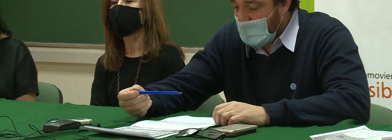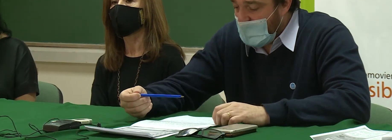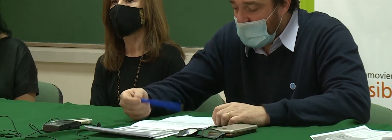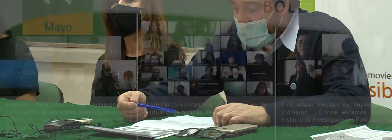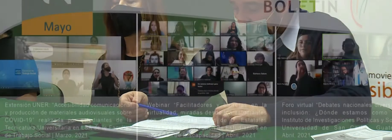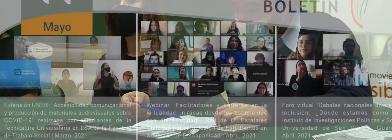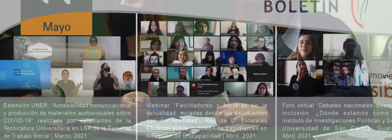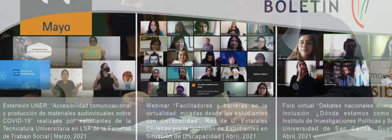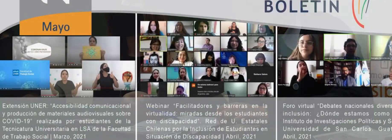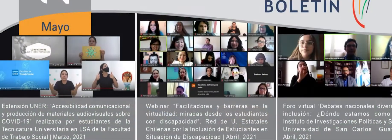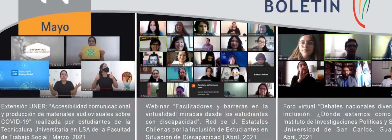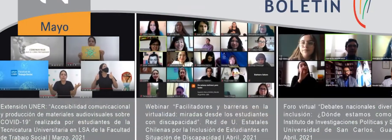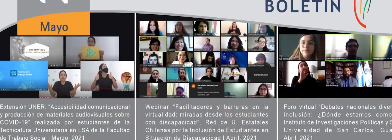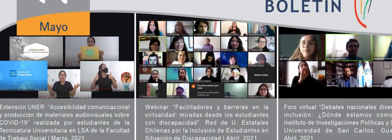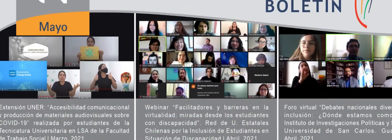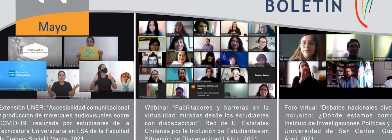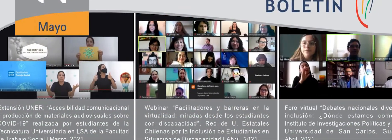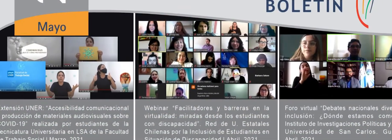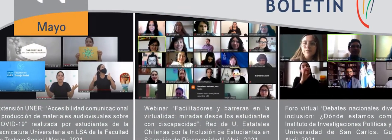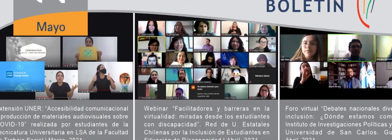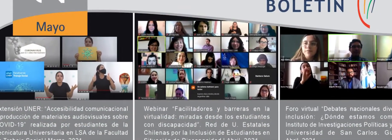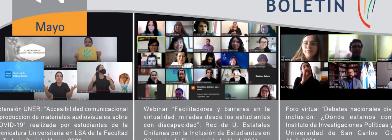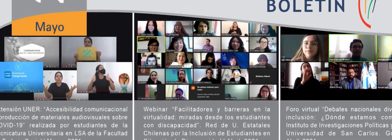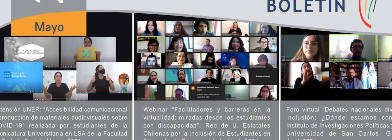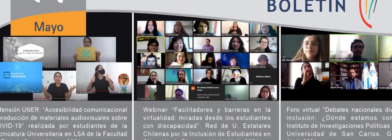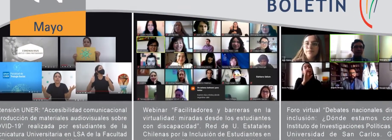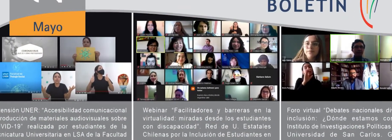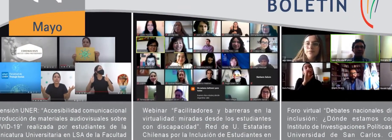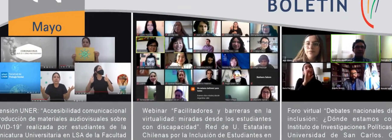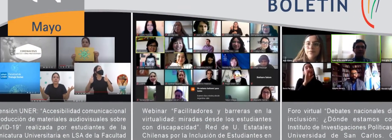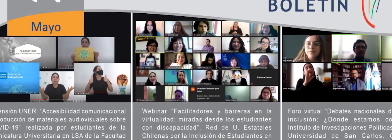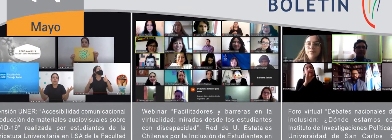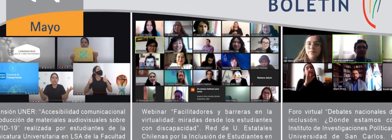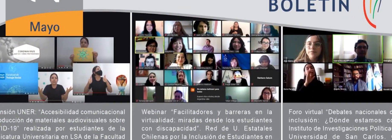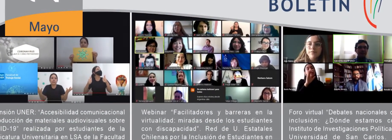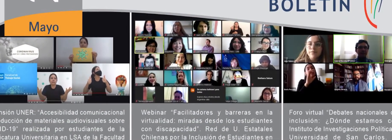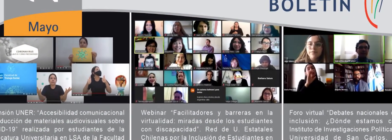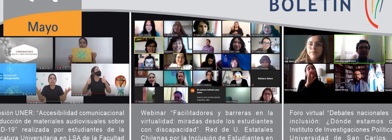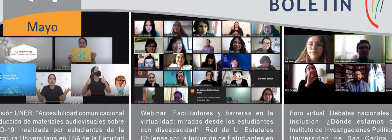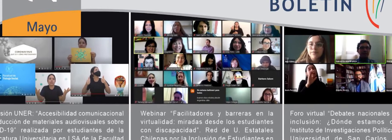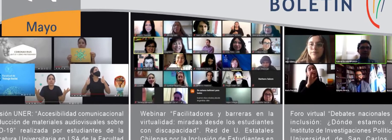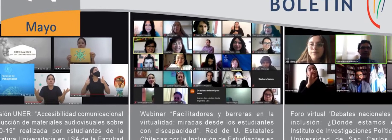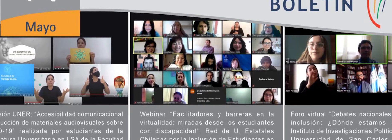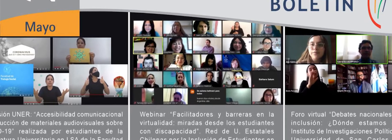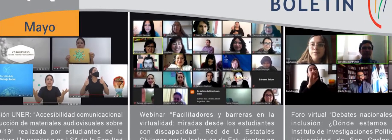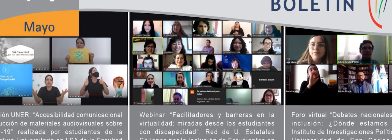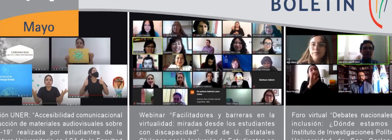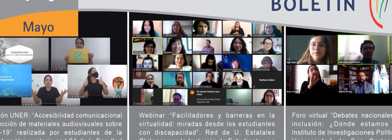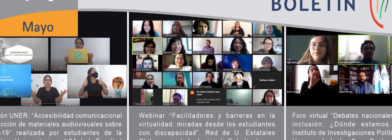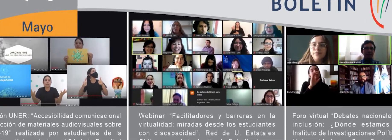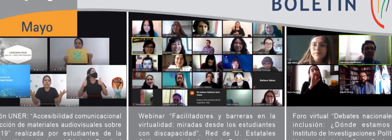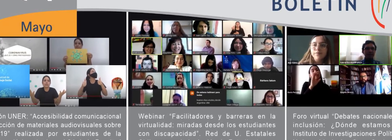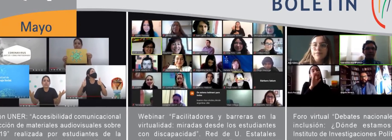importante. También a la Red Latinoamericana de Derechos de Discapacidad también, lo cual marca las claras de la